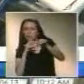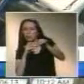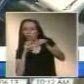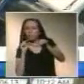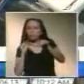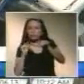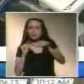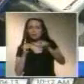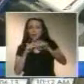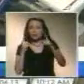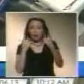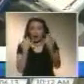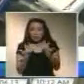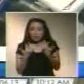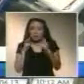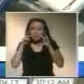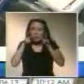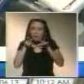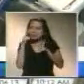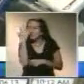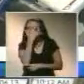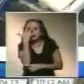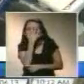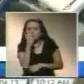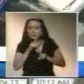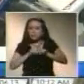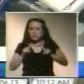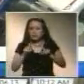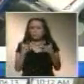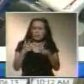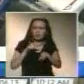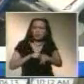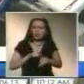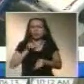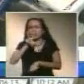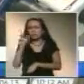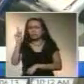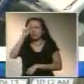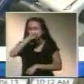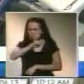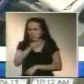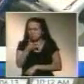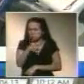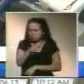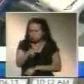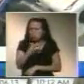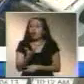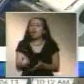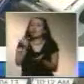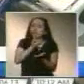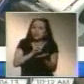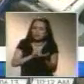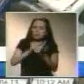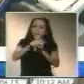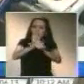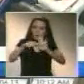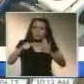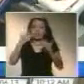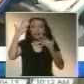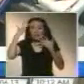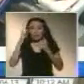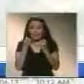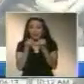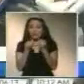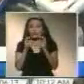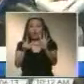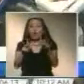Veo borroso en estos momentos, pero dentro de unos tres meses habrá otra operación que sería la número 8.